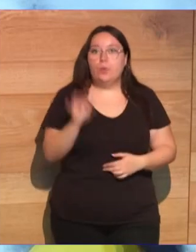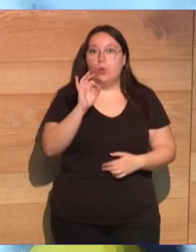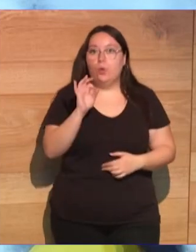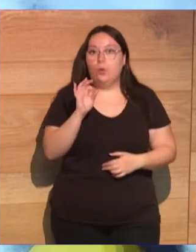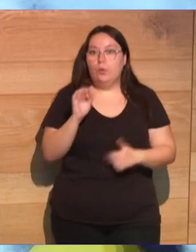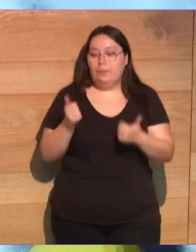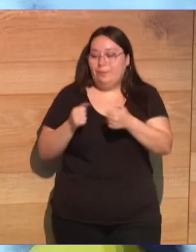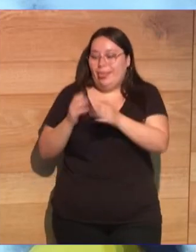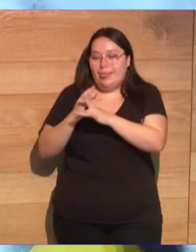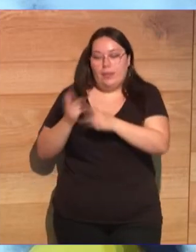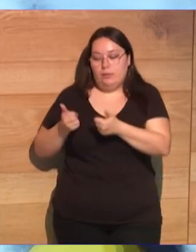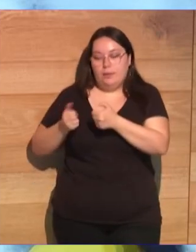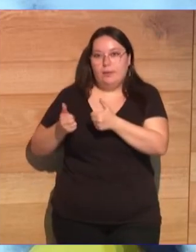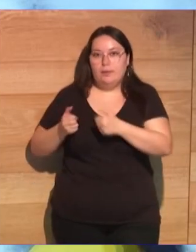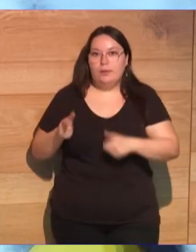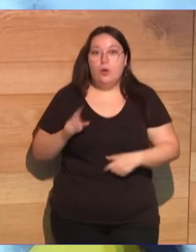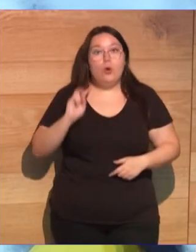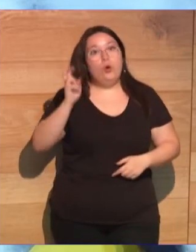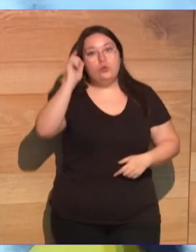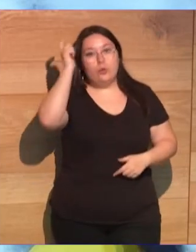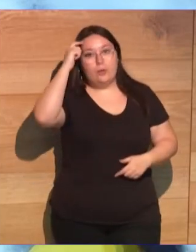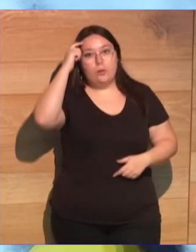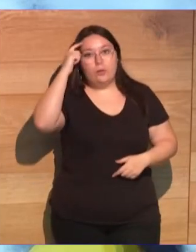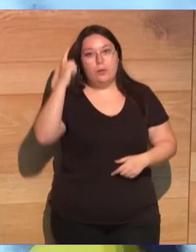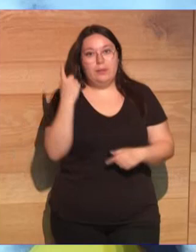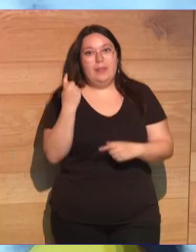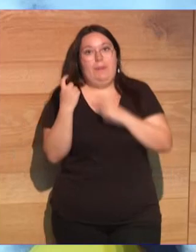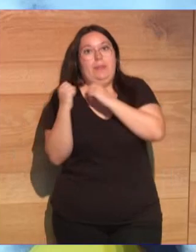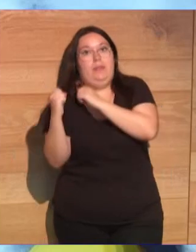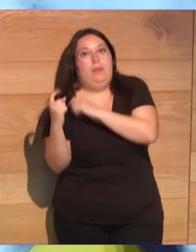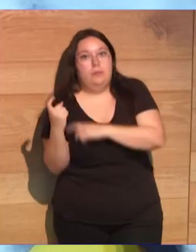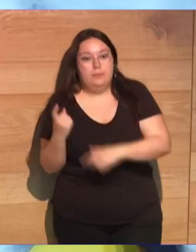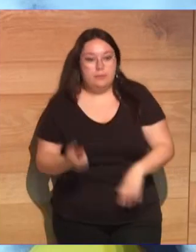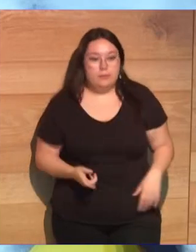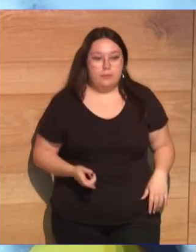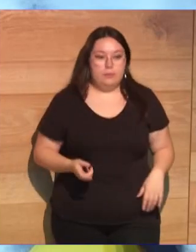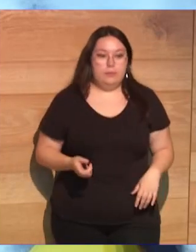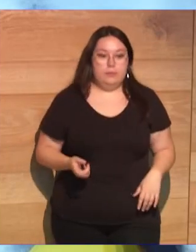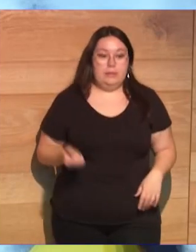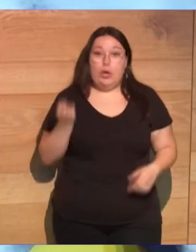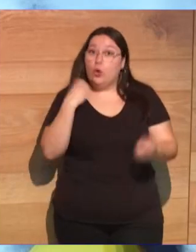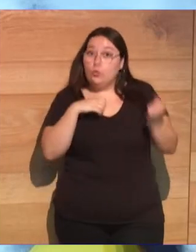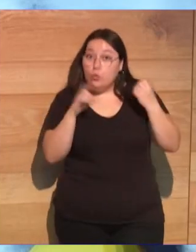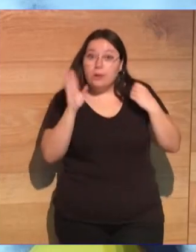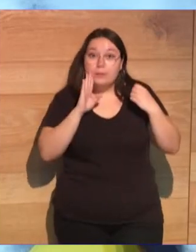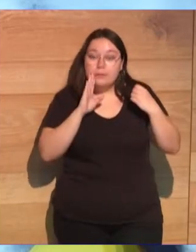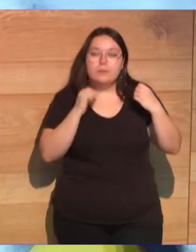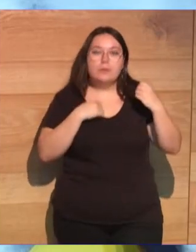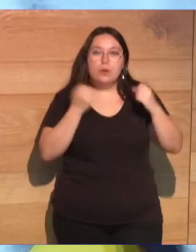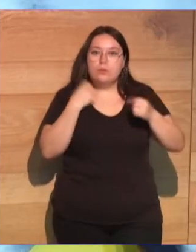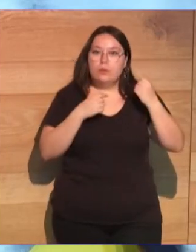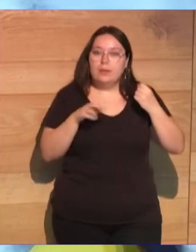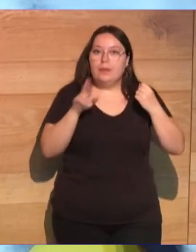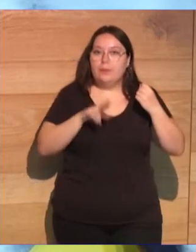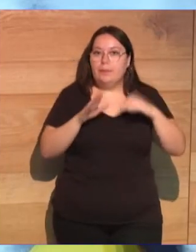al videojuego. El otro concepto sería la dependencia, y es cuando esa conducta, porque tengo que repetirla para obtener los